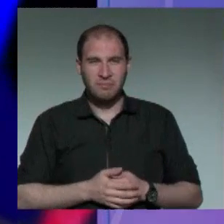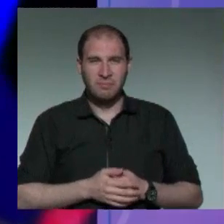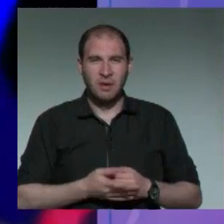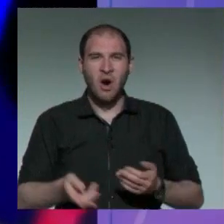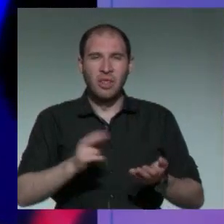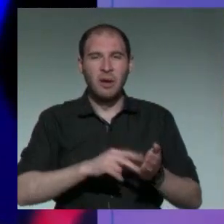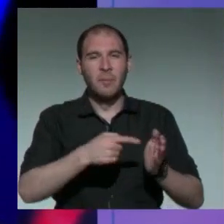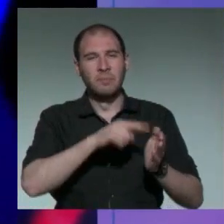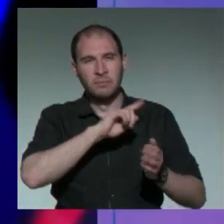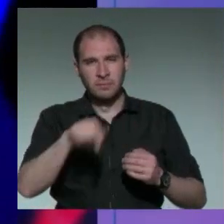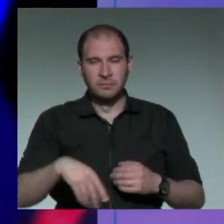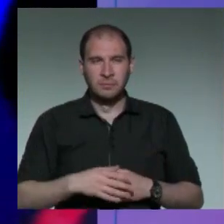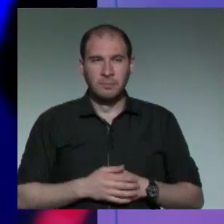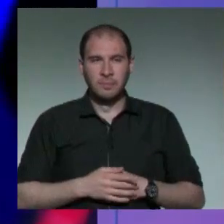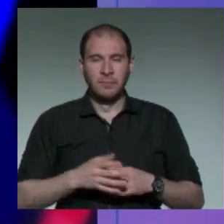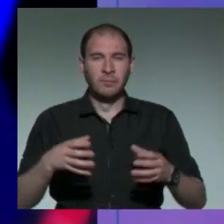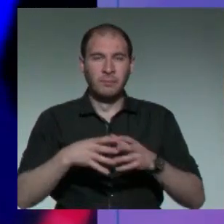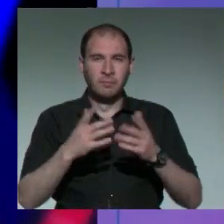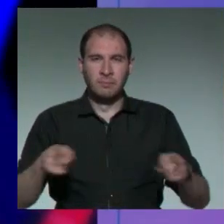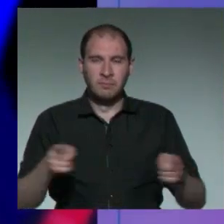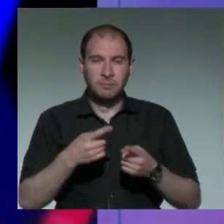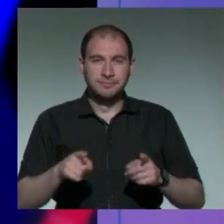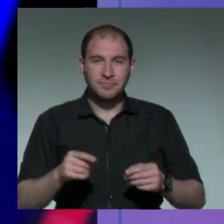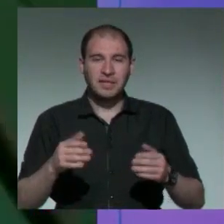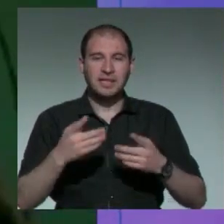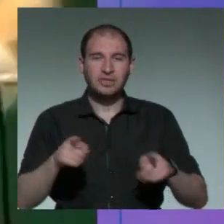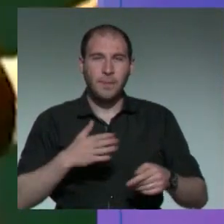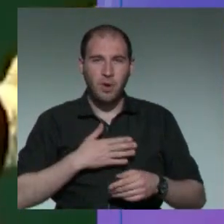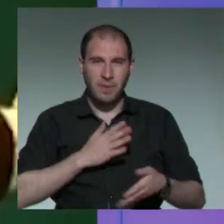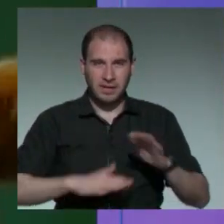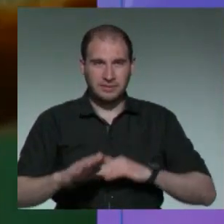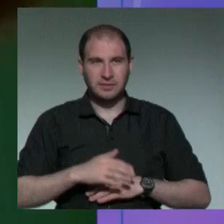volver a Buenos Aires y hacer una banda que hiciera temas propios.